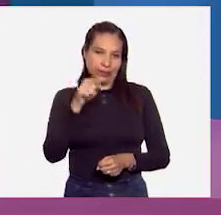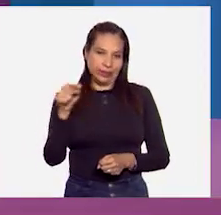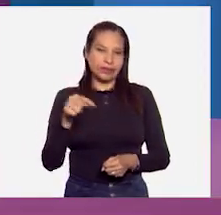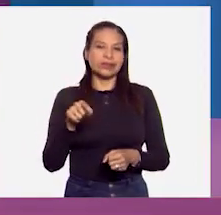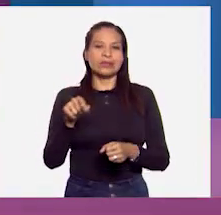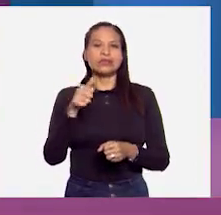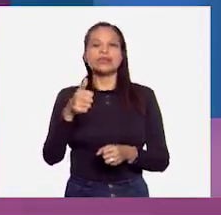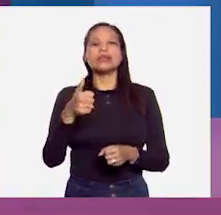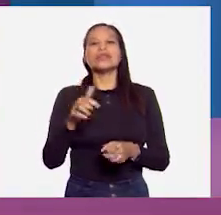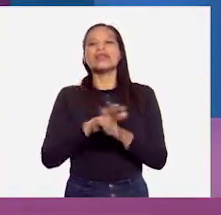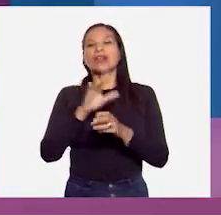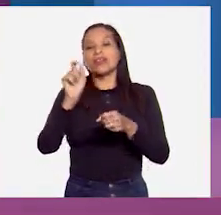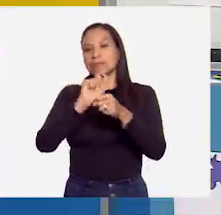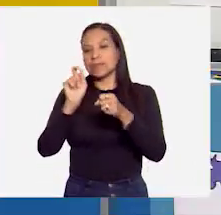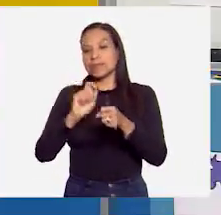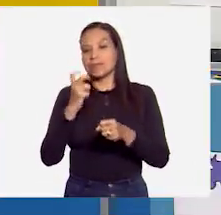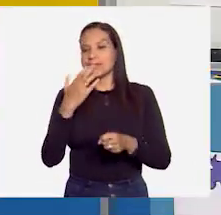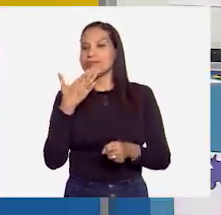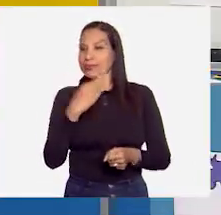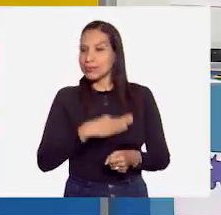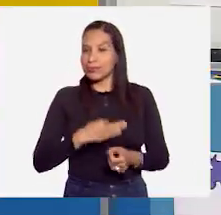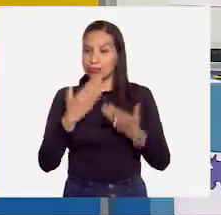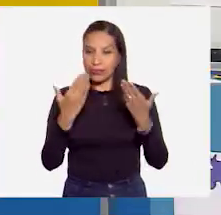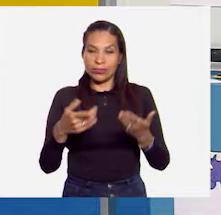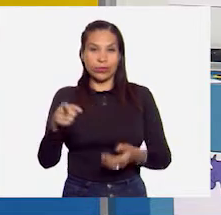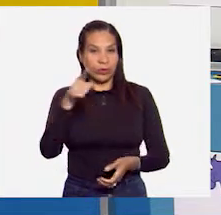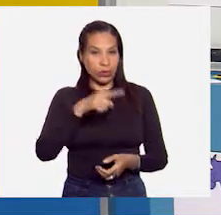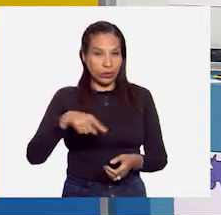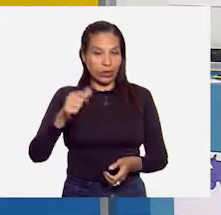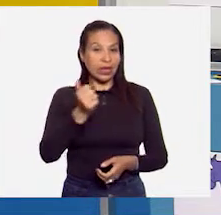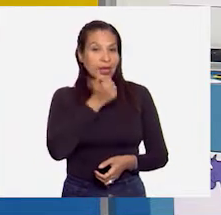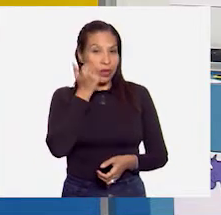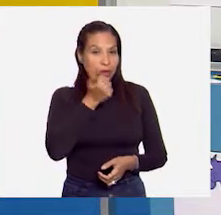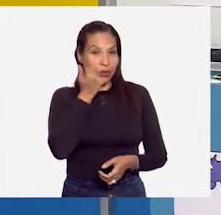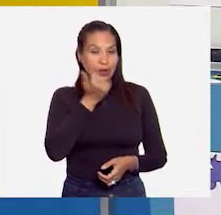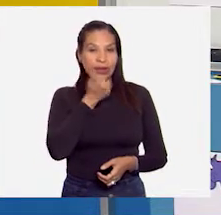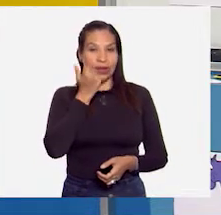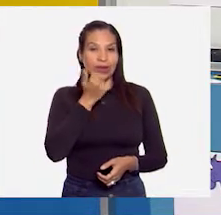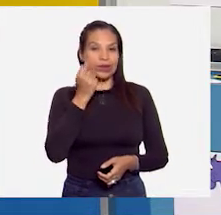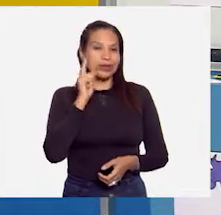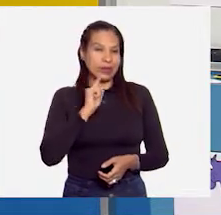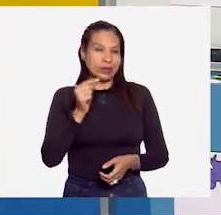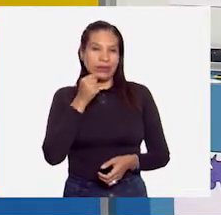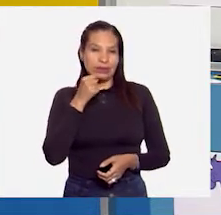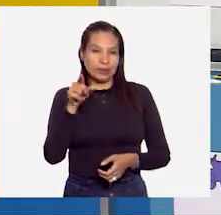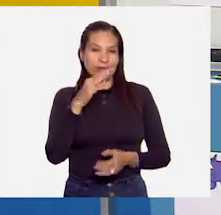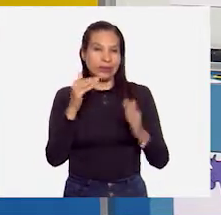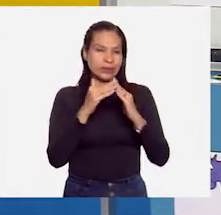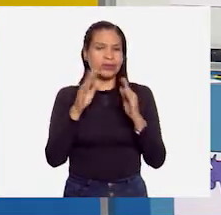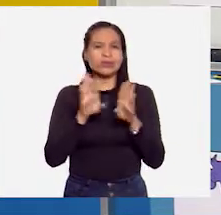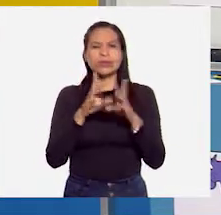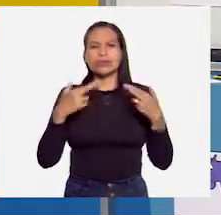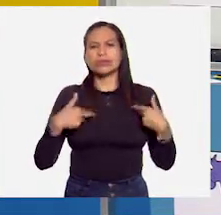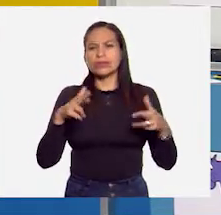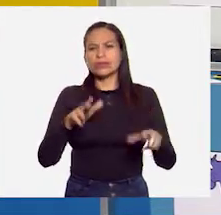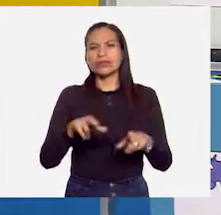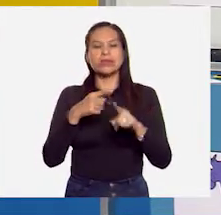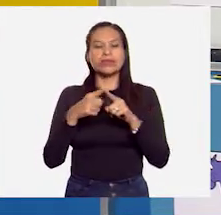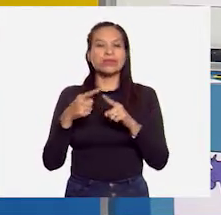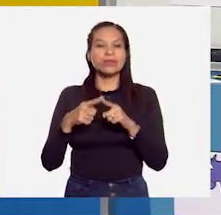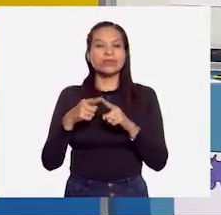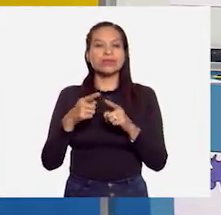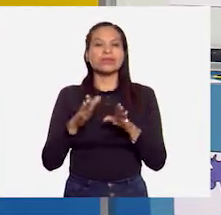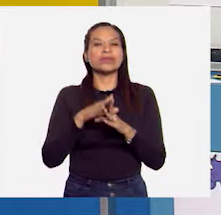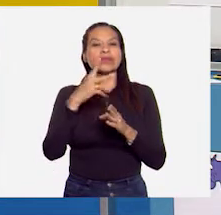coloreados. Los felicito, chicos. Y ustedes, alumnas y alumnos que están en casita, ¿cómo representaron